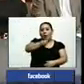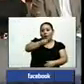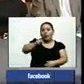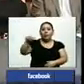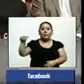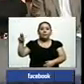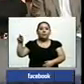Valladares, Noticiero Hecho.